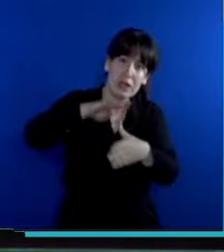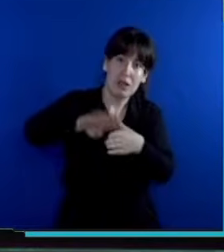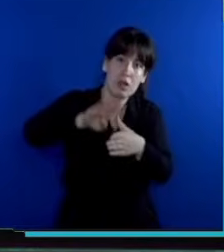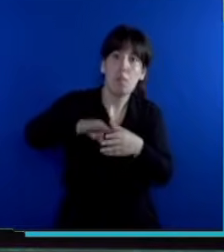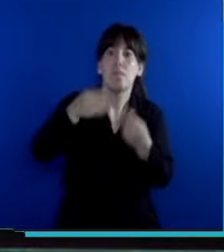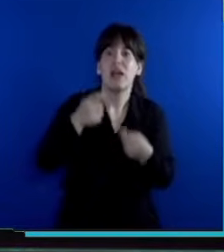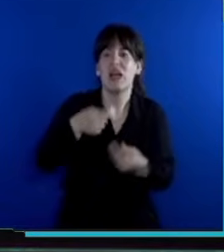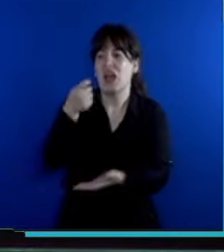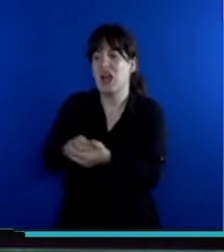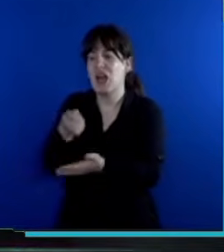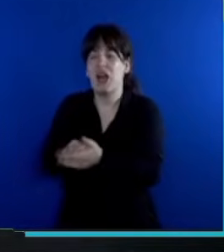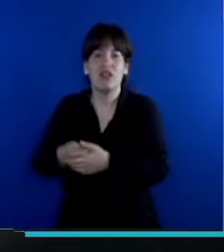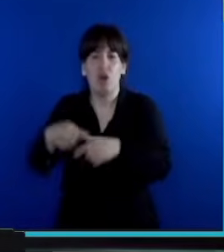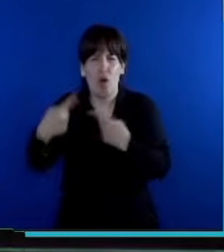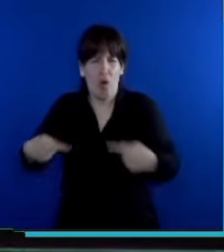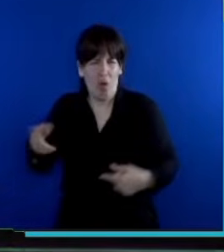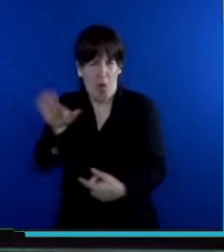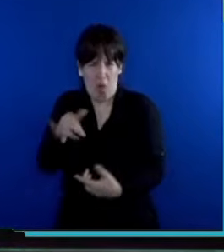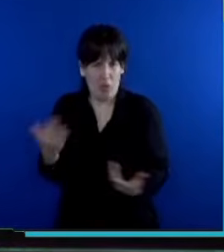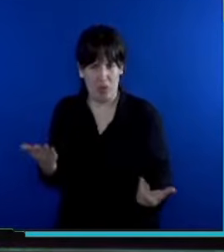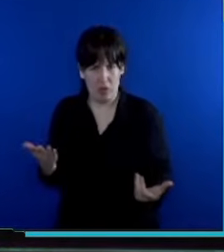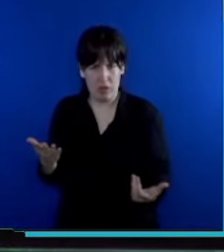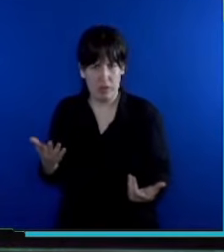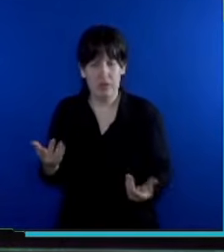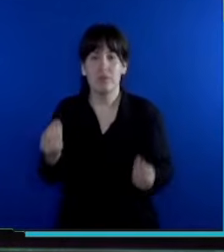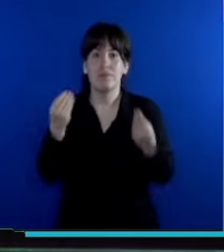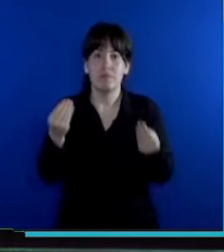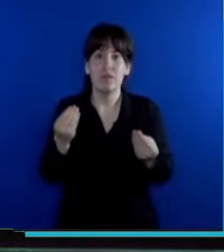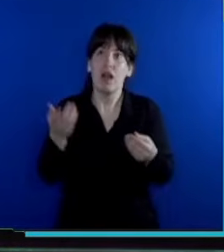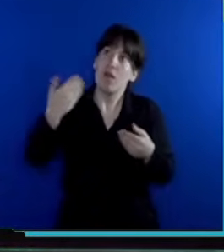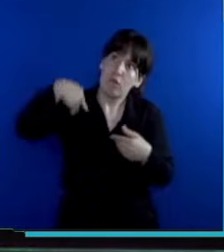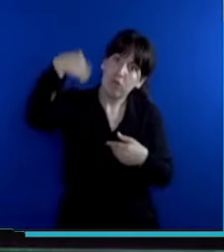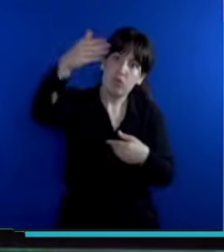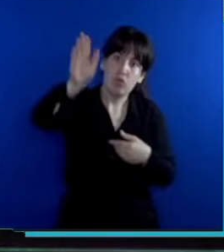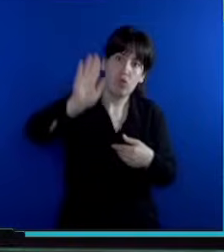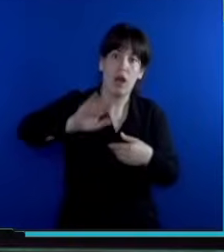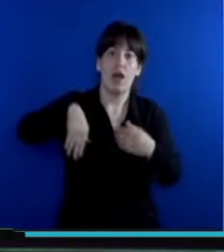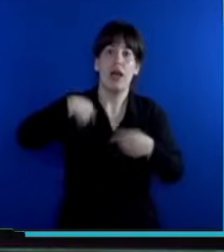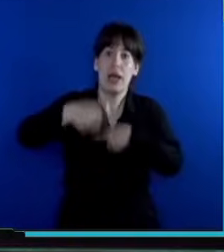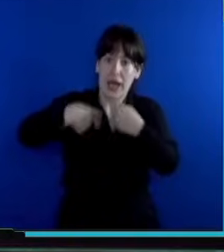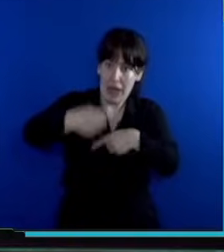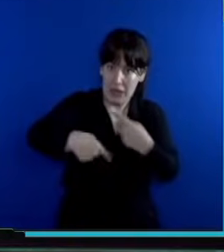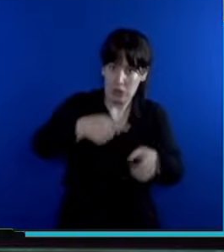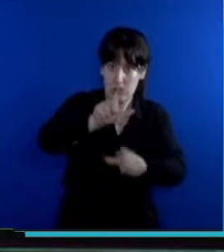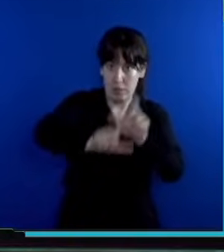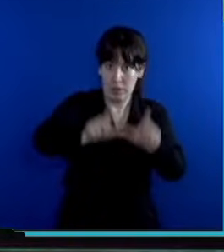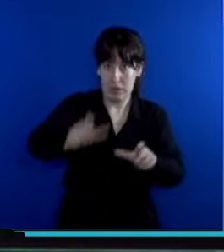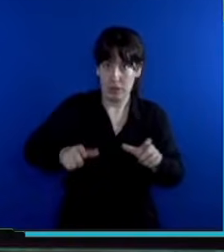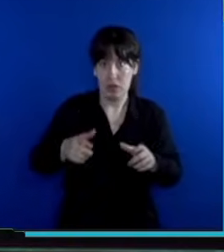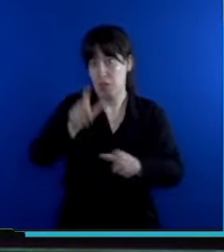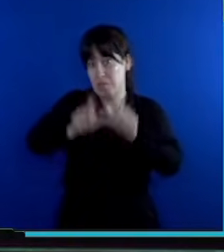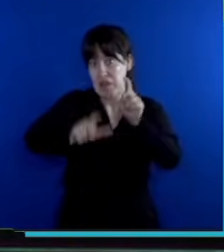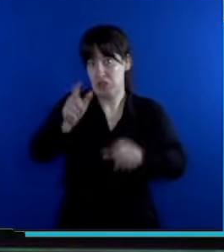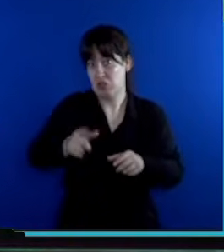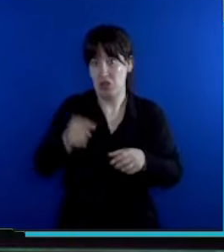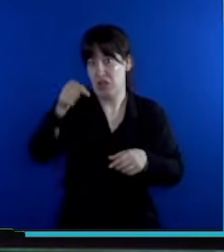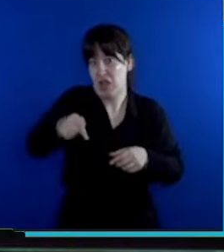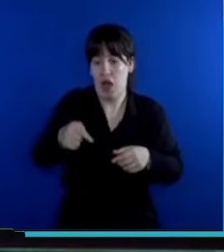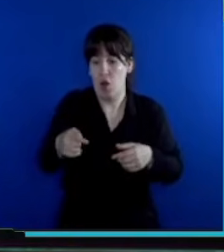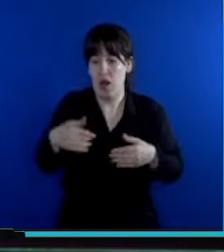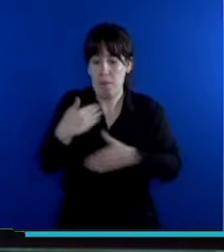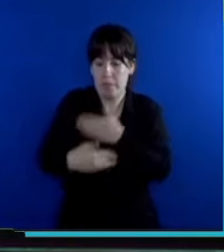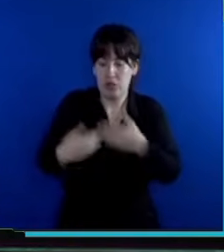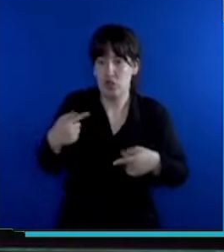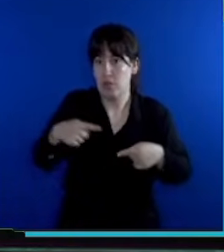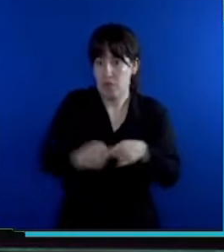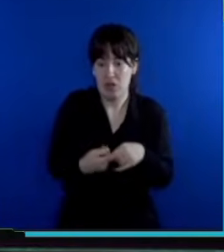pagar gastos corrientes. Es decir, transfiere a las futuras generaciones, a gente que no está acá, que no participa del proceso político ni que